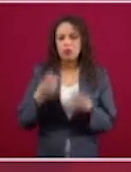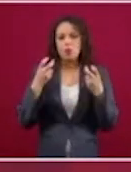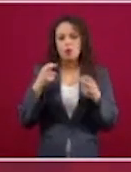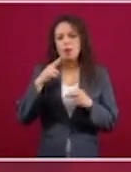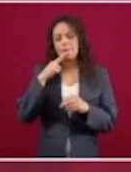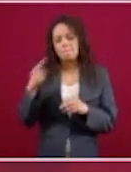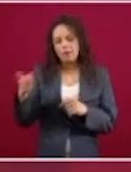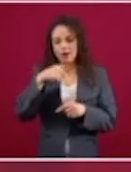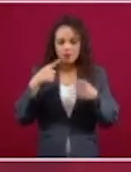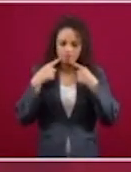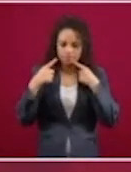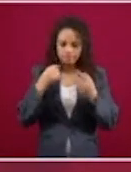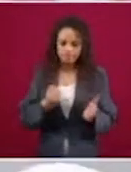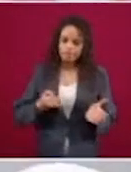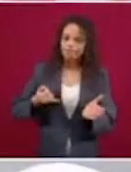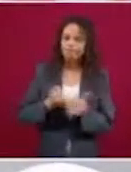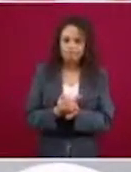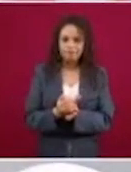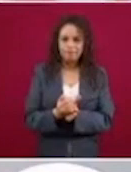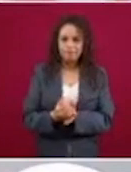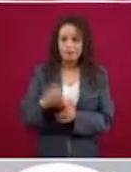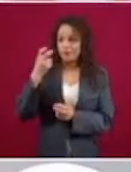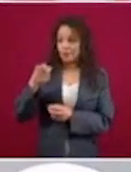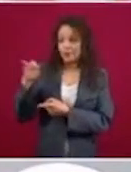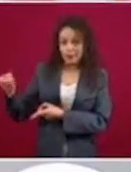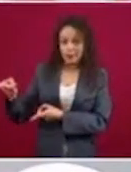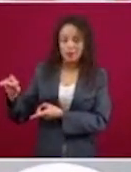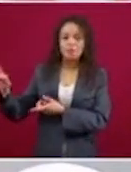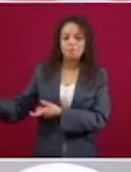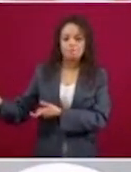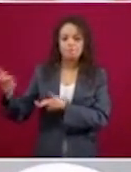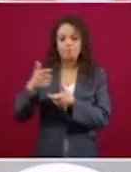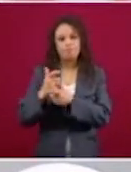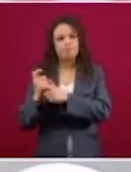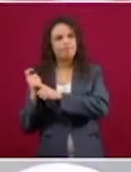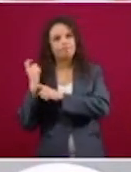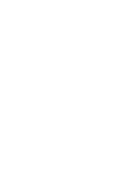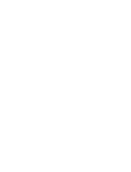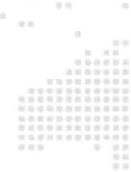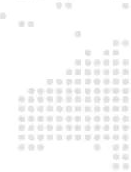de que esos excedentes se destinen a pago de deuda.